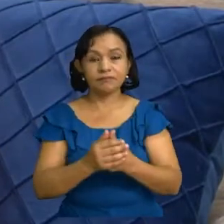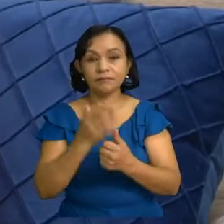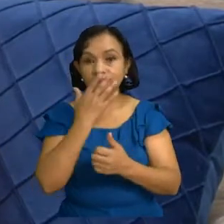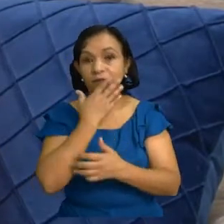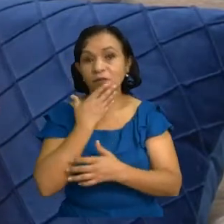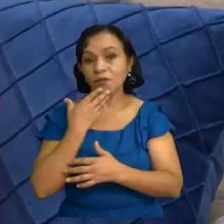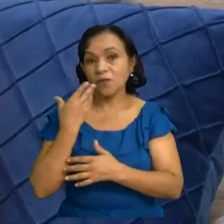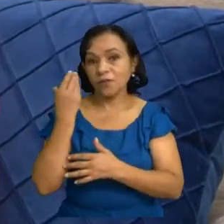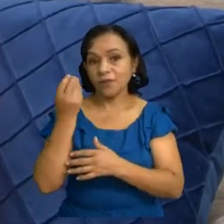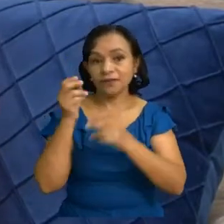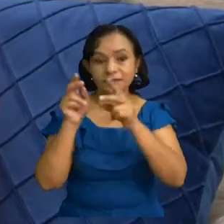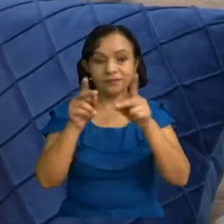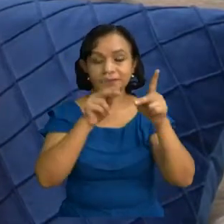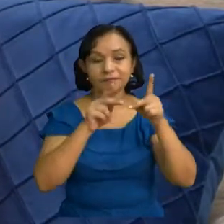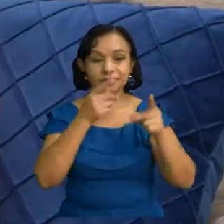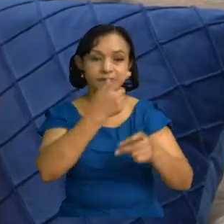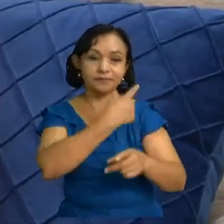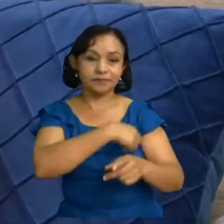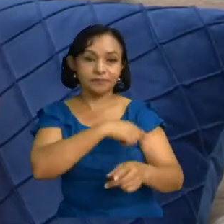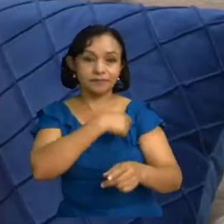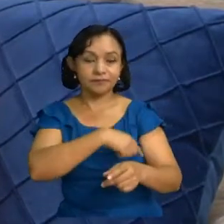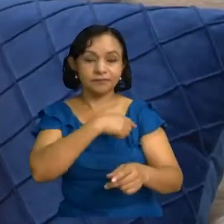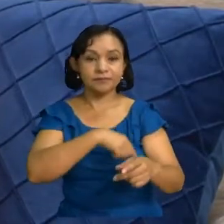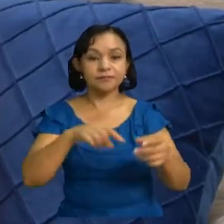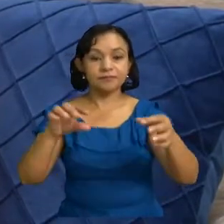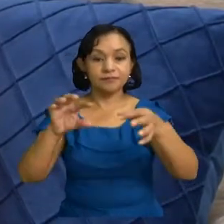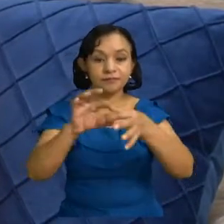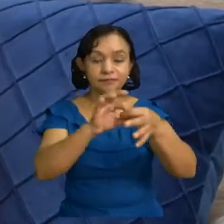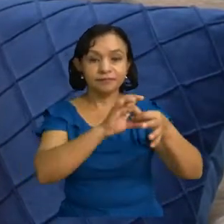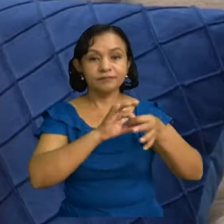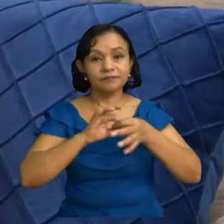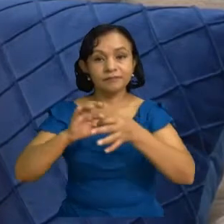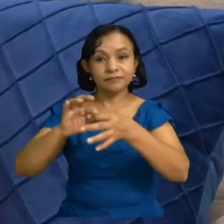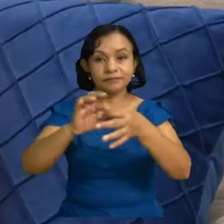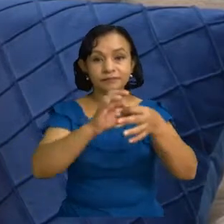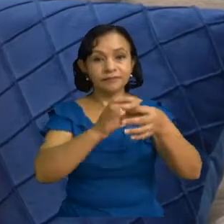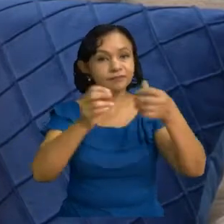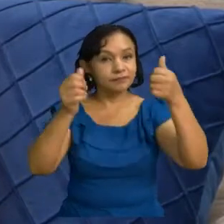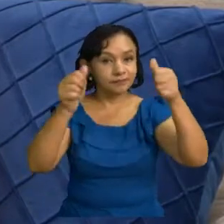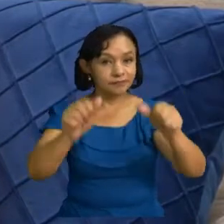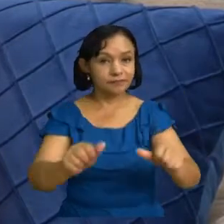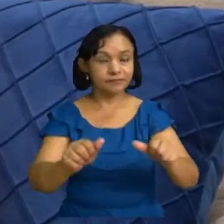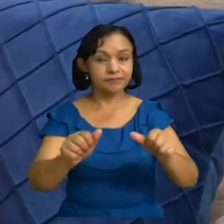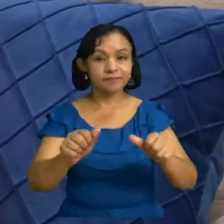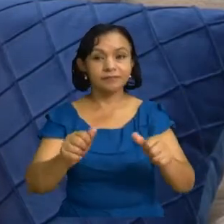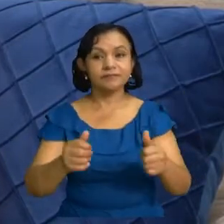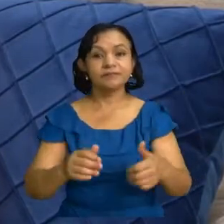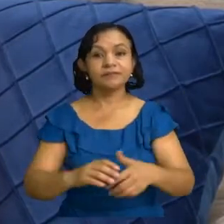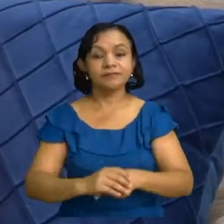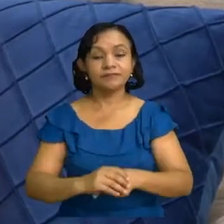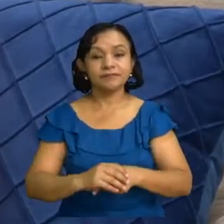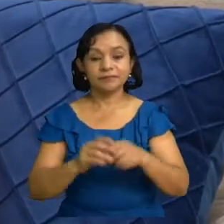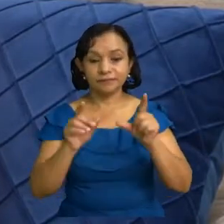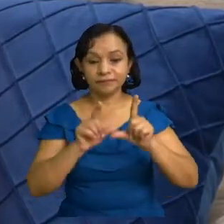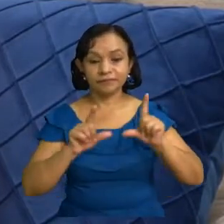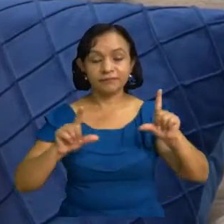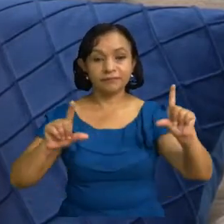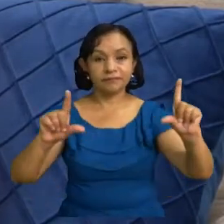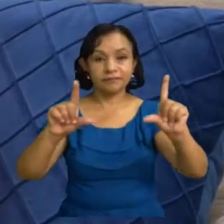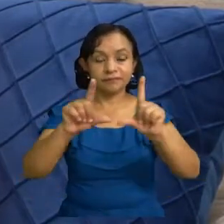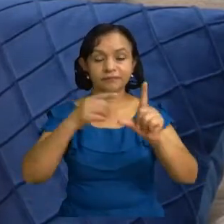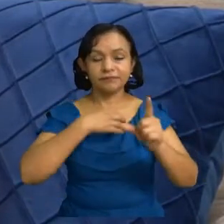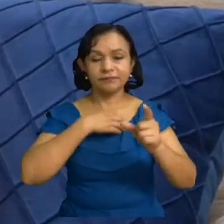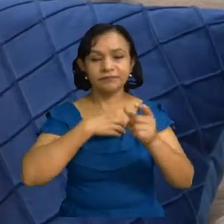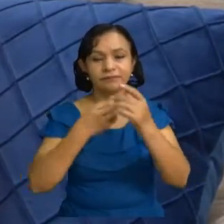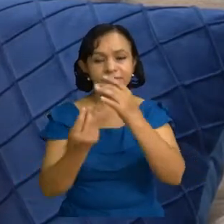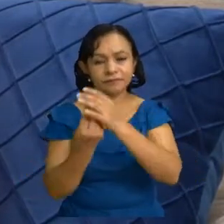tenemos a las escuelas que se nos han sumado a la cruzada estableciendo también en su área que la reforestación